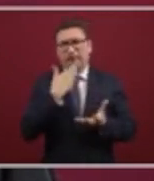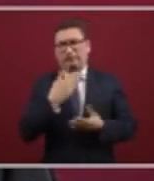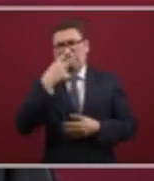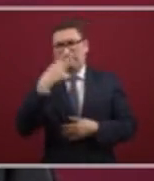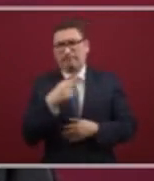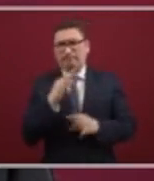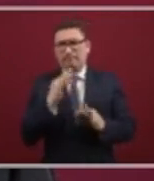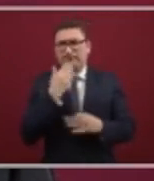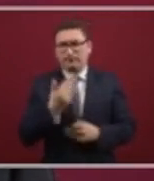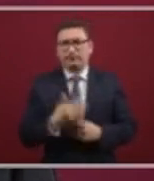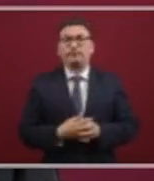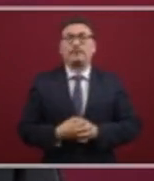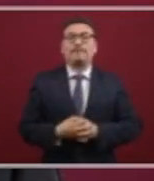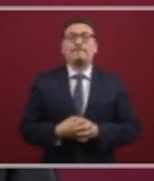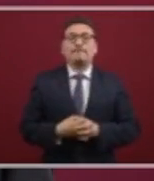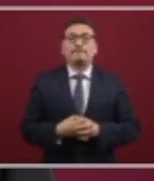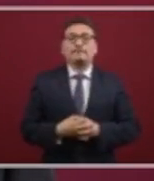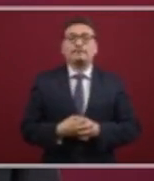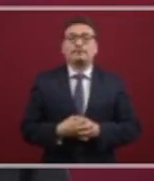Y hay